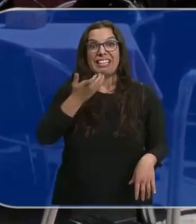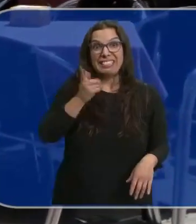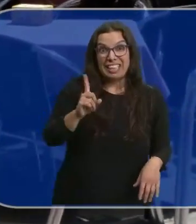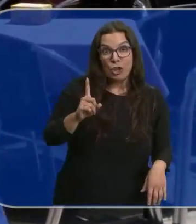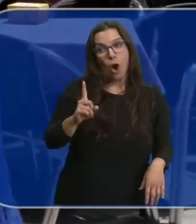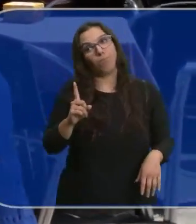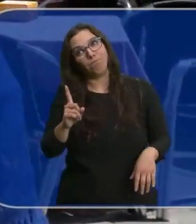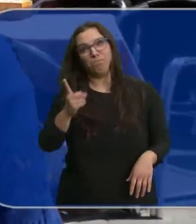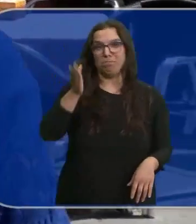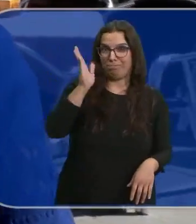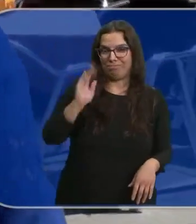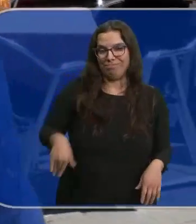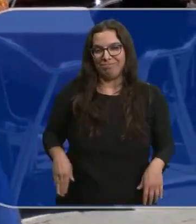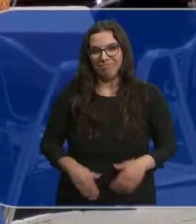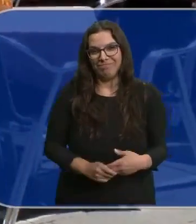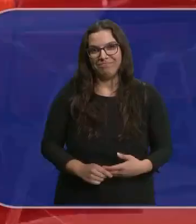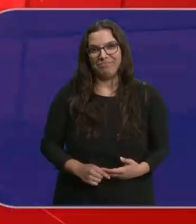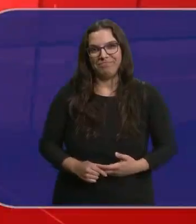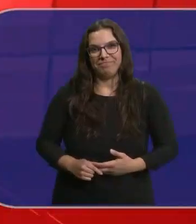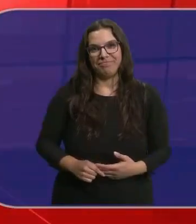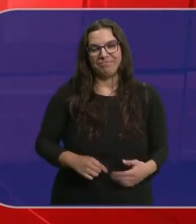no, no sé lo que hubiese dicho.